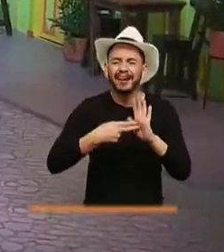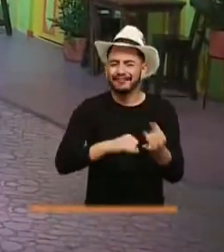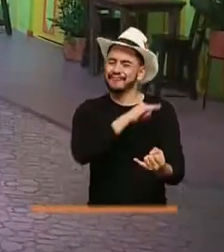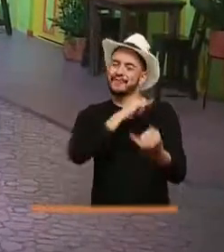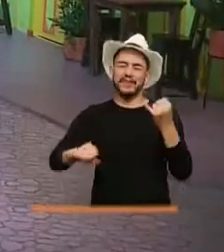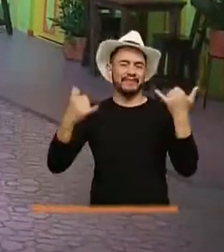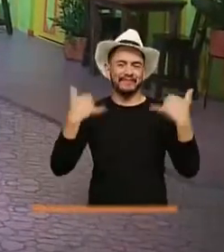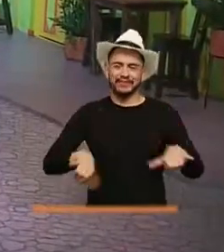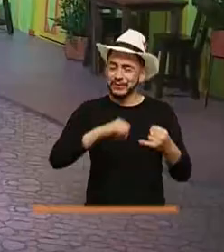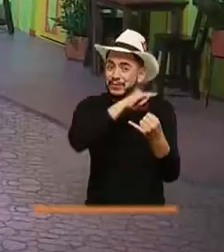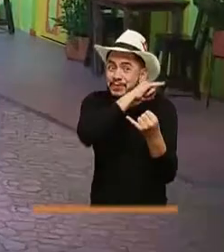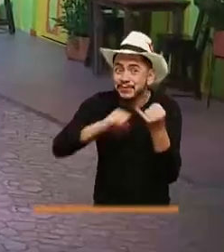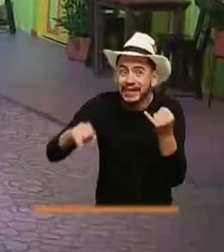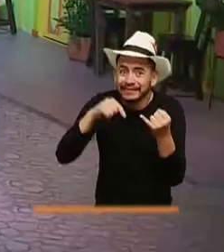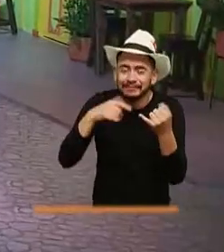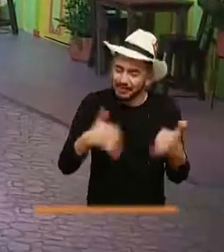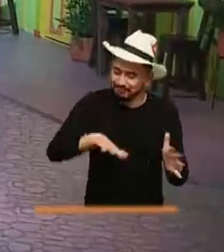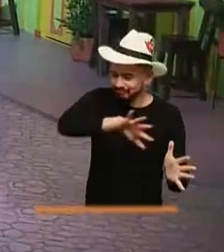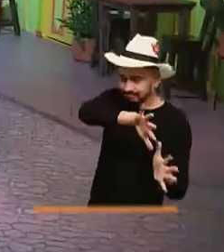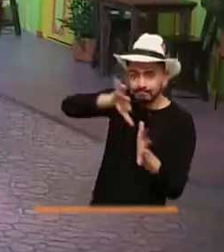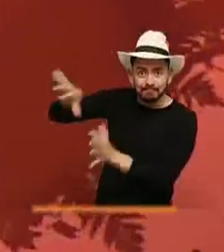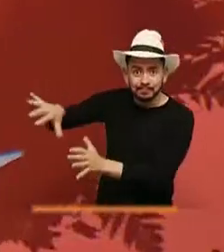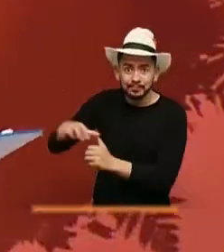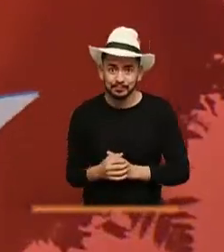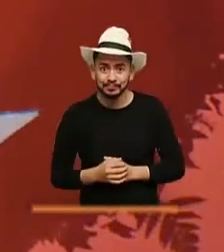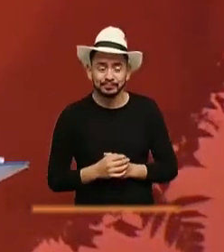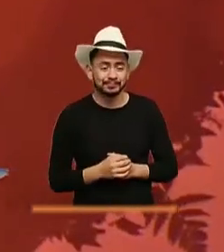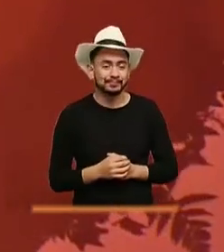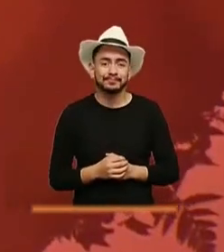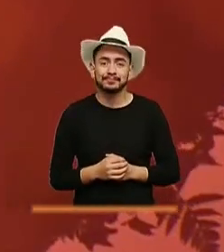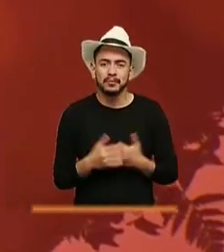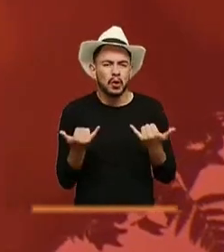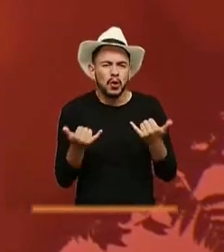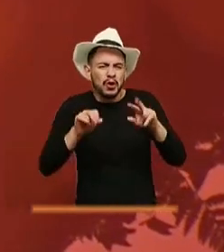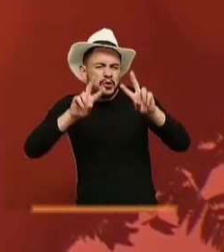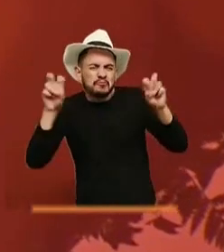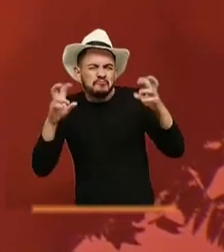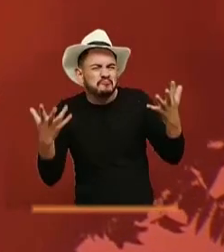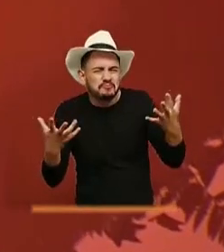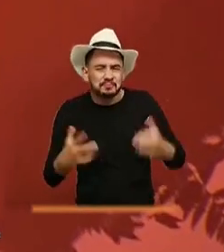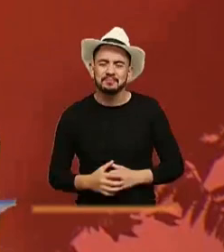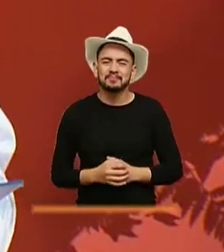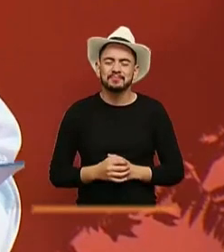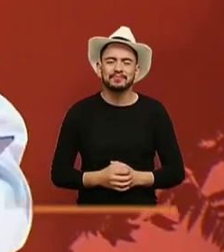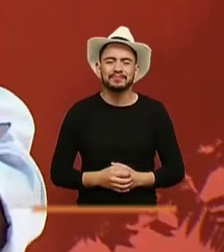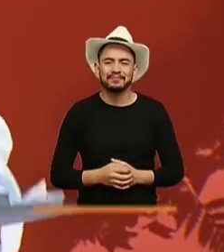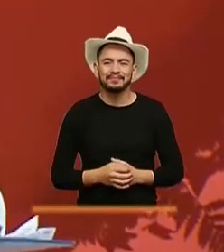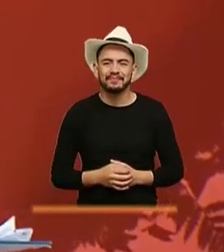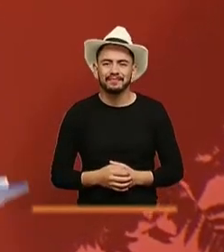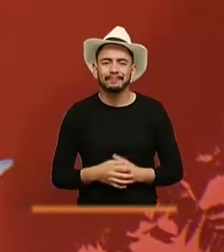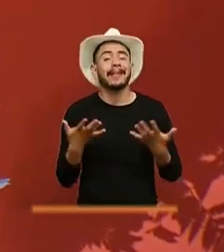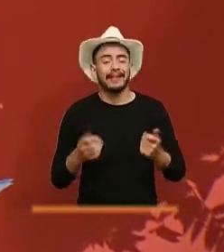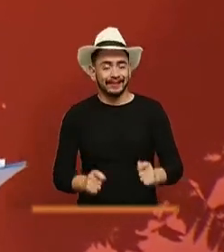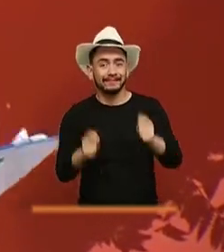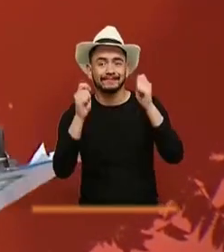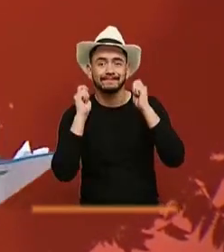ronda y pasamos entonces a la última, que es el pie forzado. Vamos con el pie forzado, que corresponde entonces a la frase